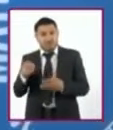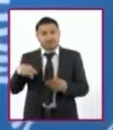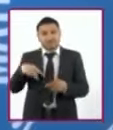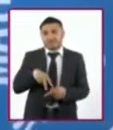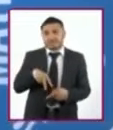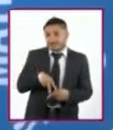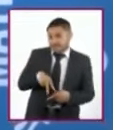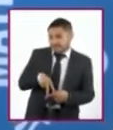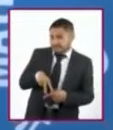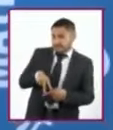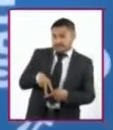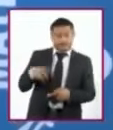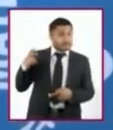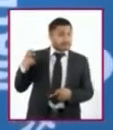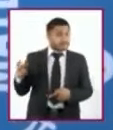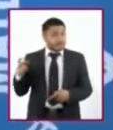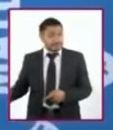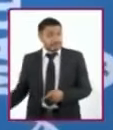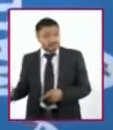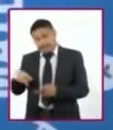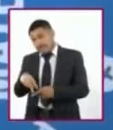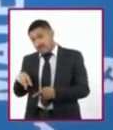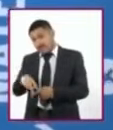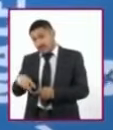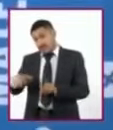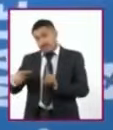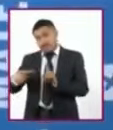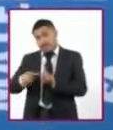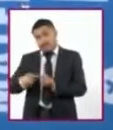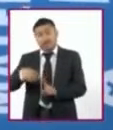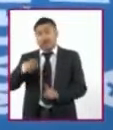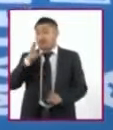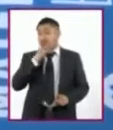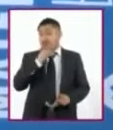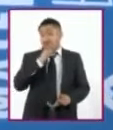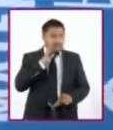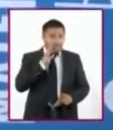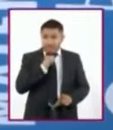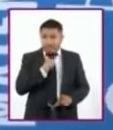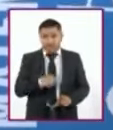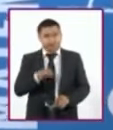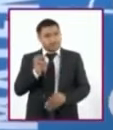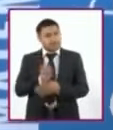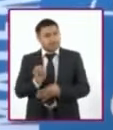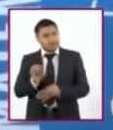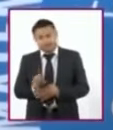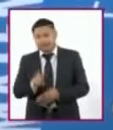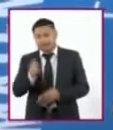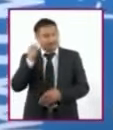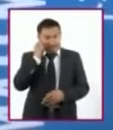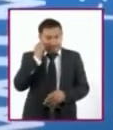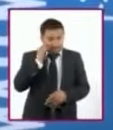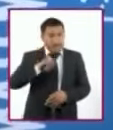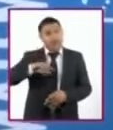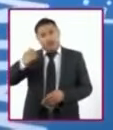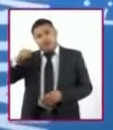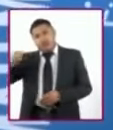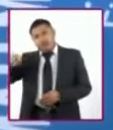y el hecho de que este triángulo rectángulo no sea simétrico, no quiere decir que los demás